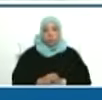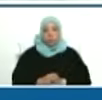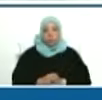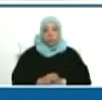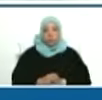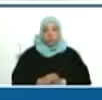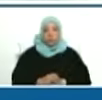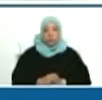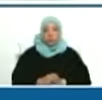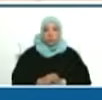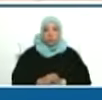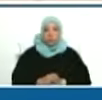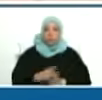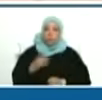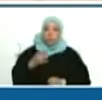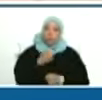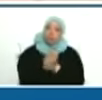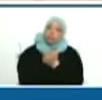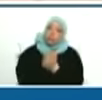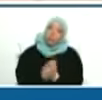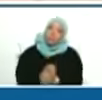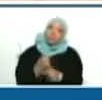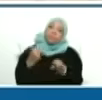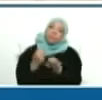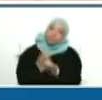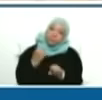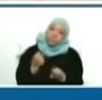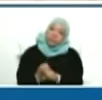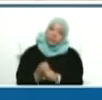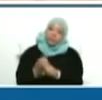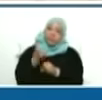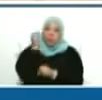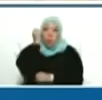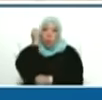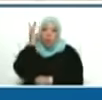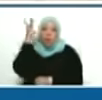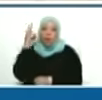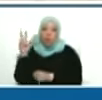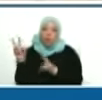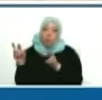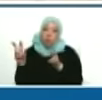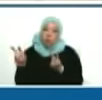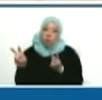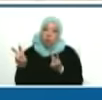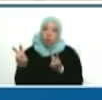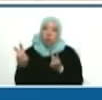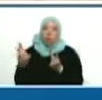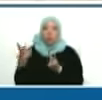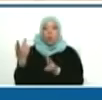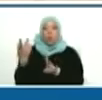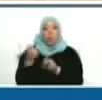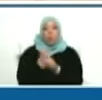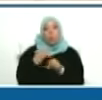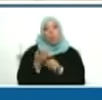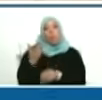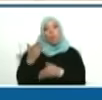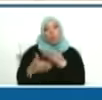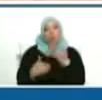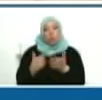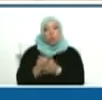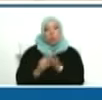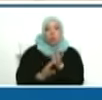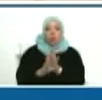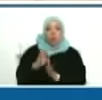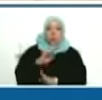puede, con amor, con dedicación, con innovación, tomar de aquí, tomar de allá, construir